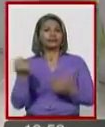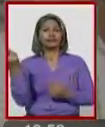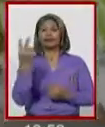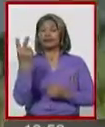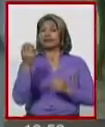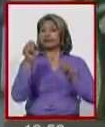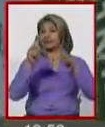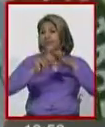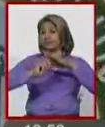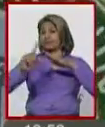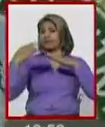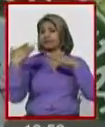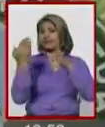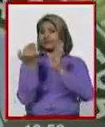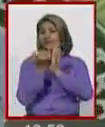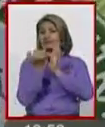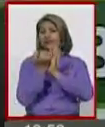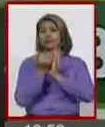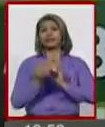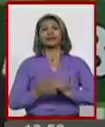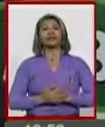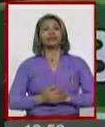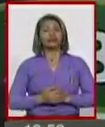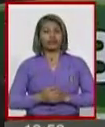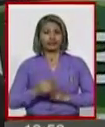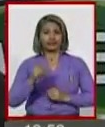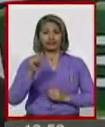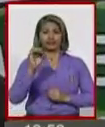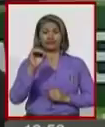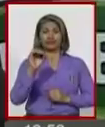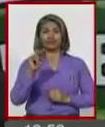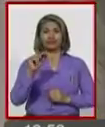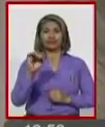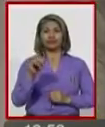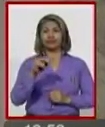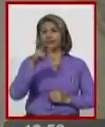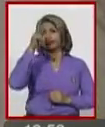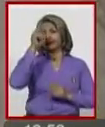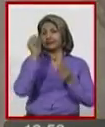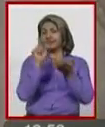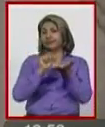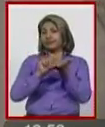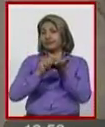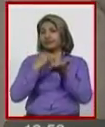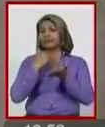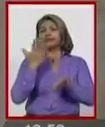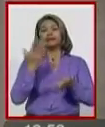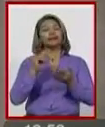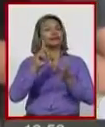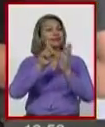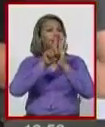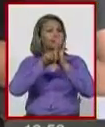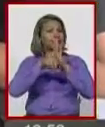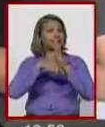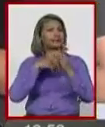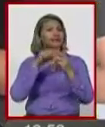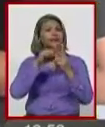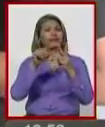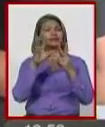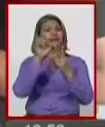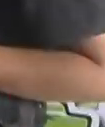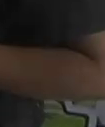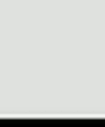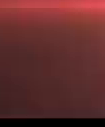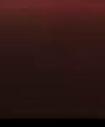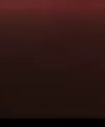las dos personas prófugas fueron identificadas con los alias Tony y Polito. Los investigadores aseguran que es cuestión de horas para dar con su